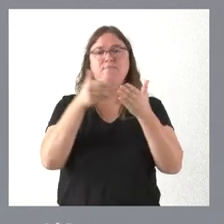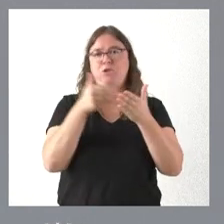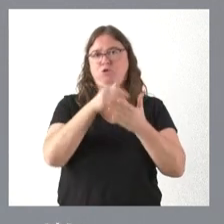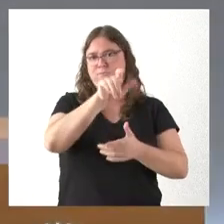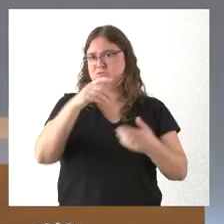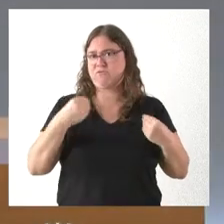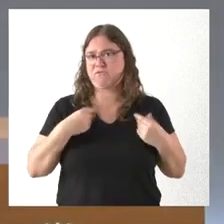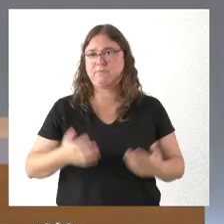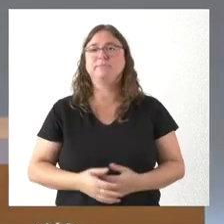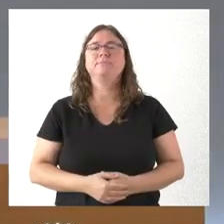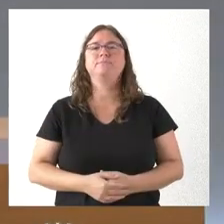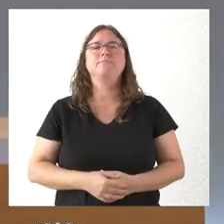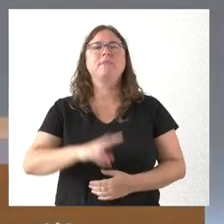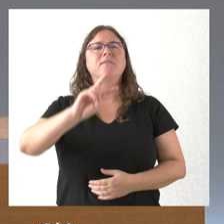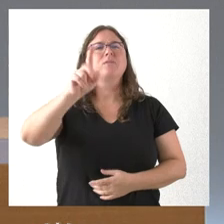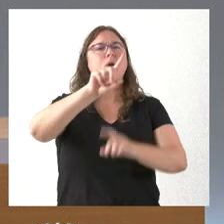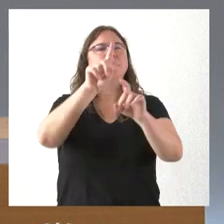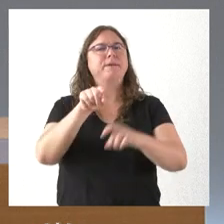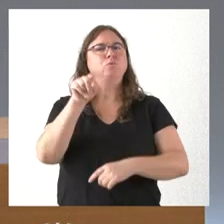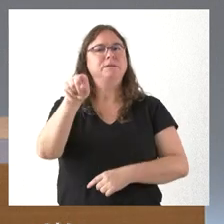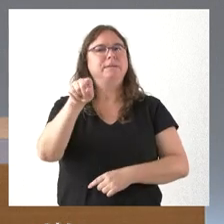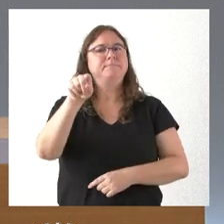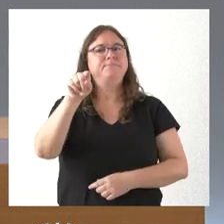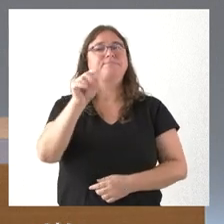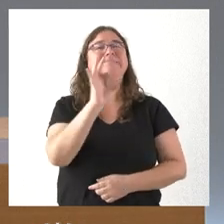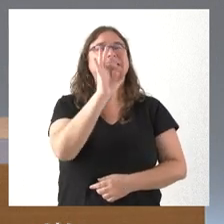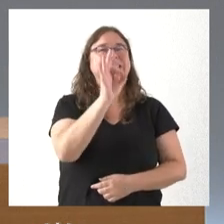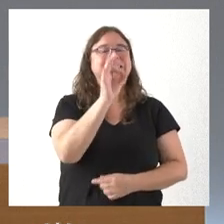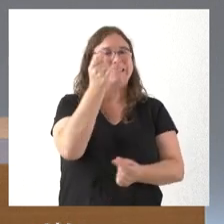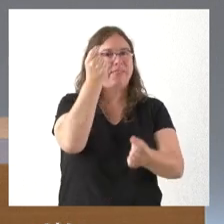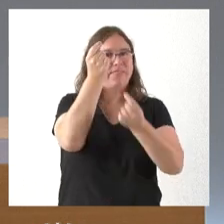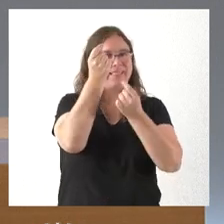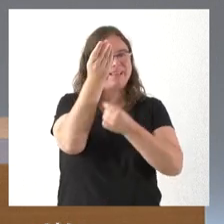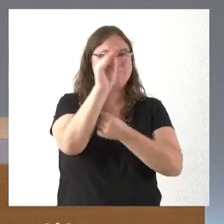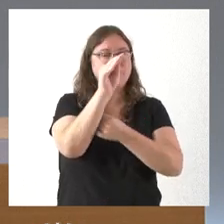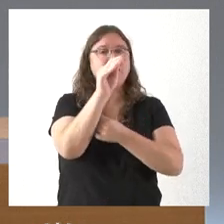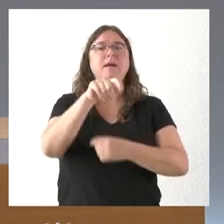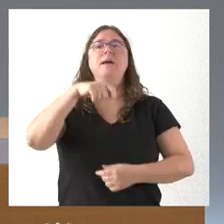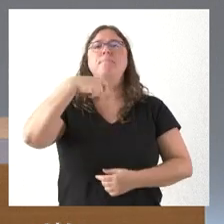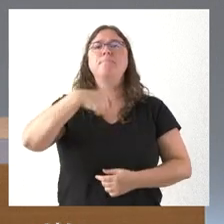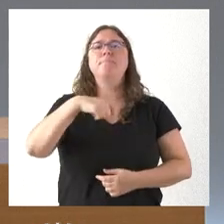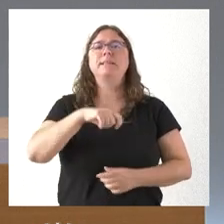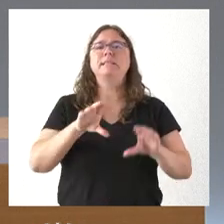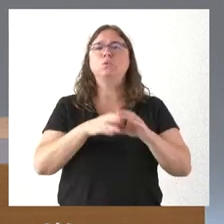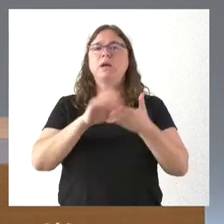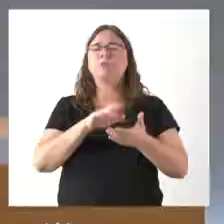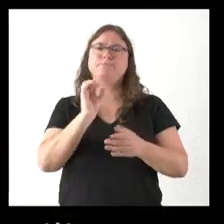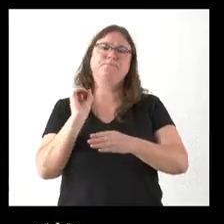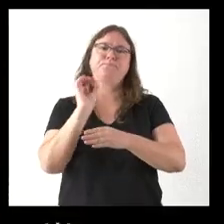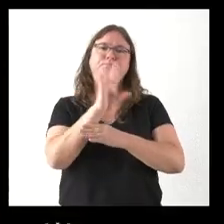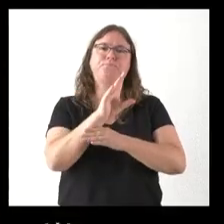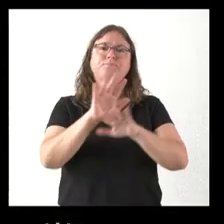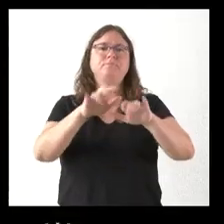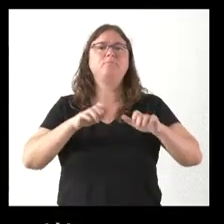creo que había una pregunta de cal sí es una precisión si el presidente de la junta ha remitido a las Cortes la